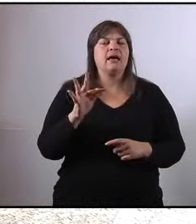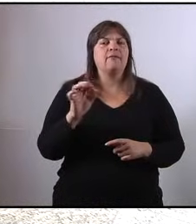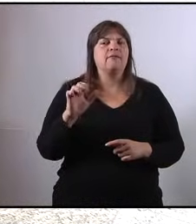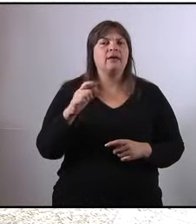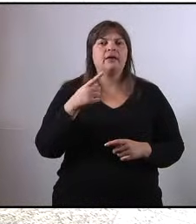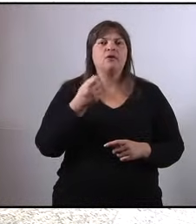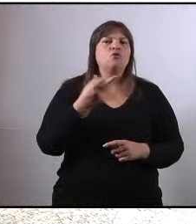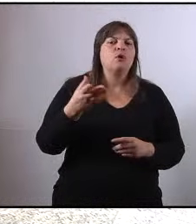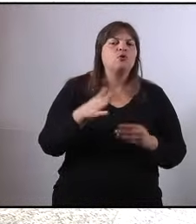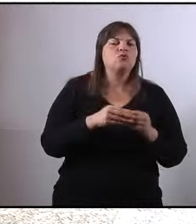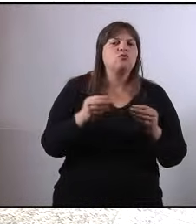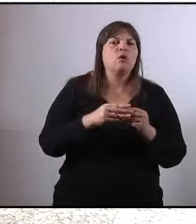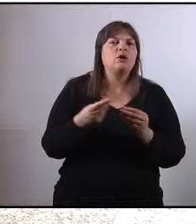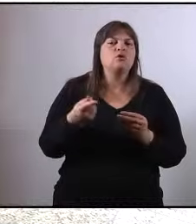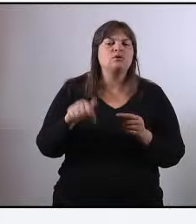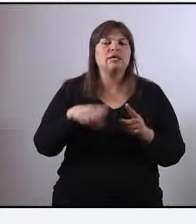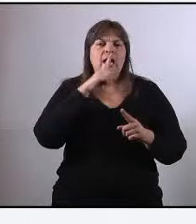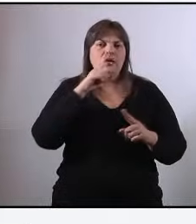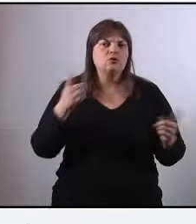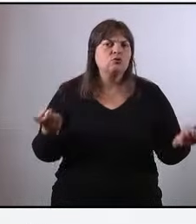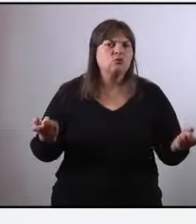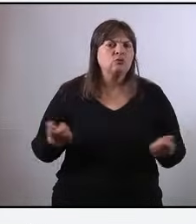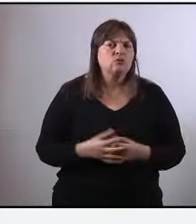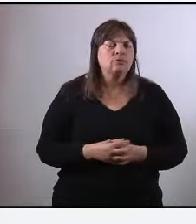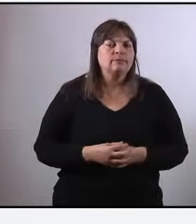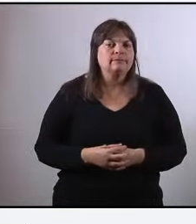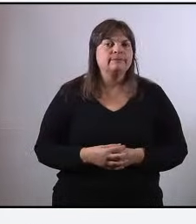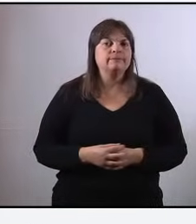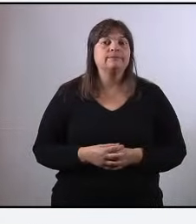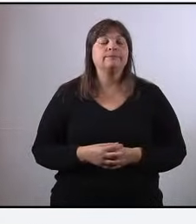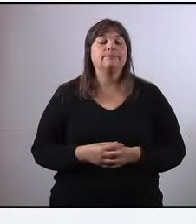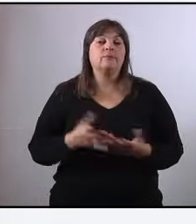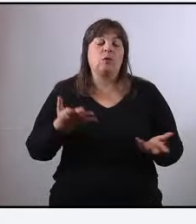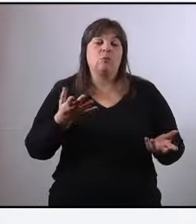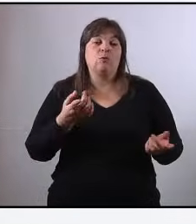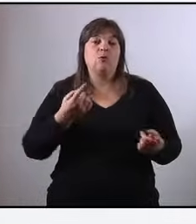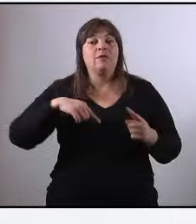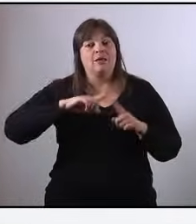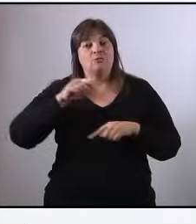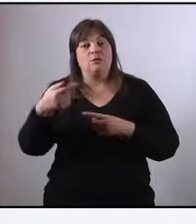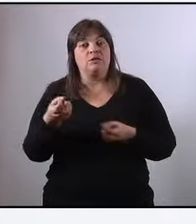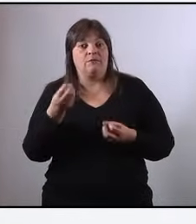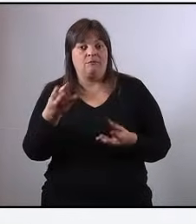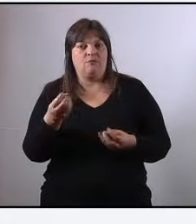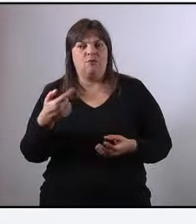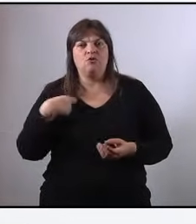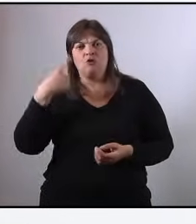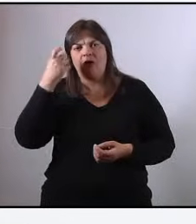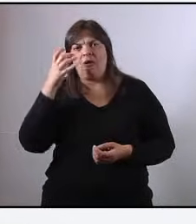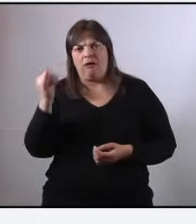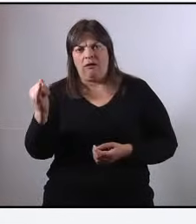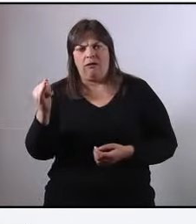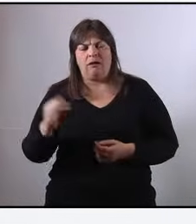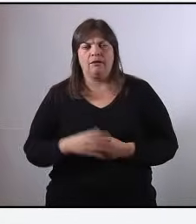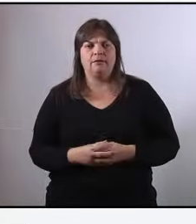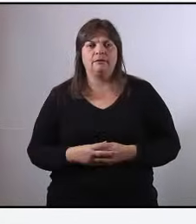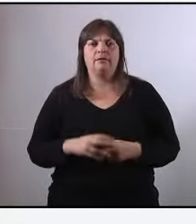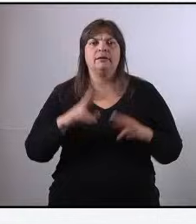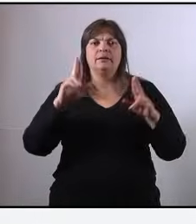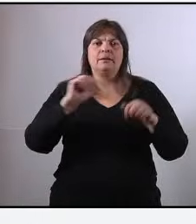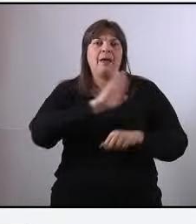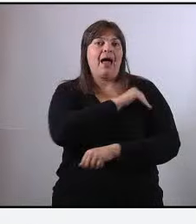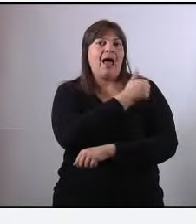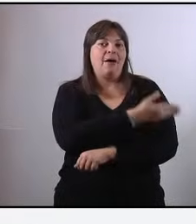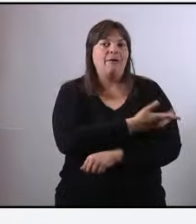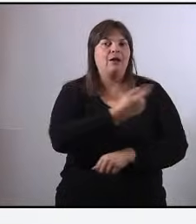beneficiarios que había este año. Pues ahora comunicamos ese dato en concreto, creo que lo tenemos ahí. En relación con el aval